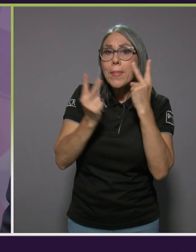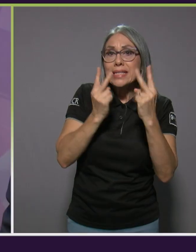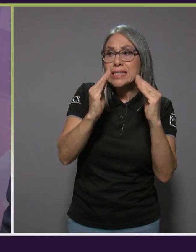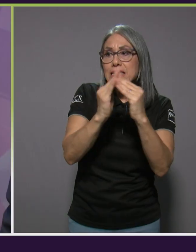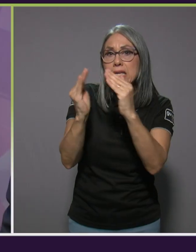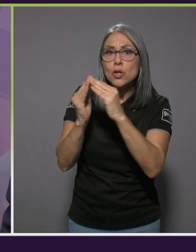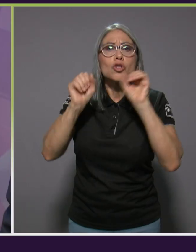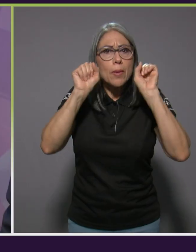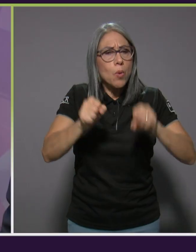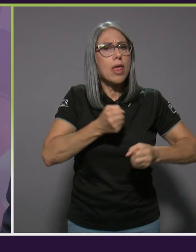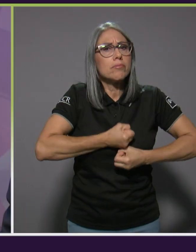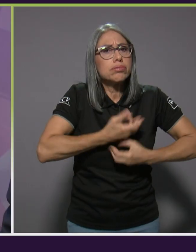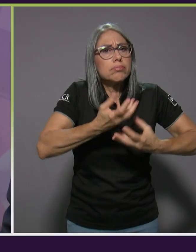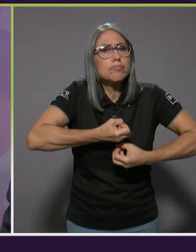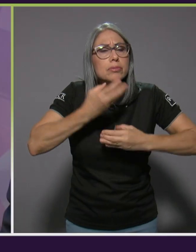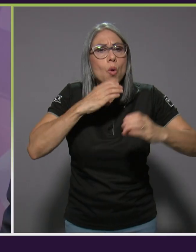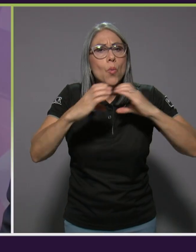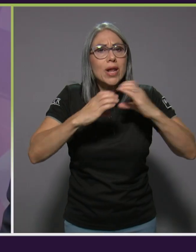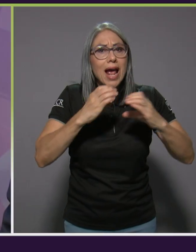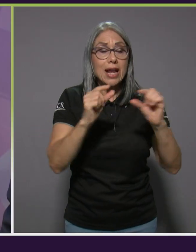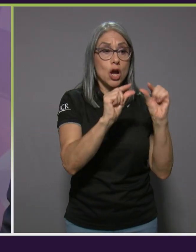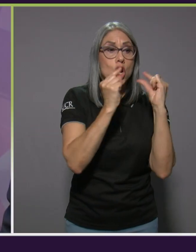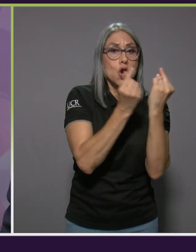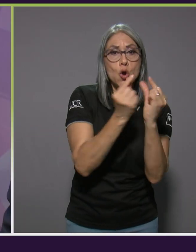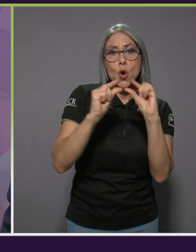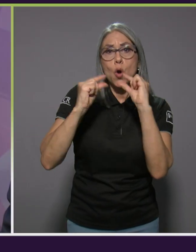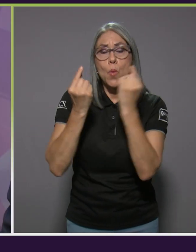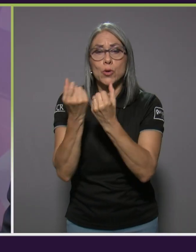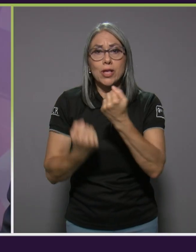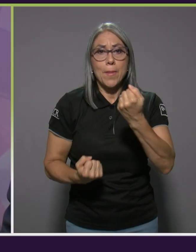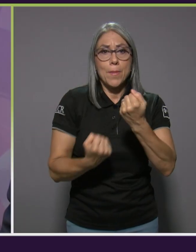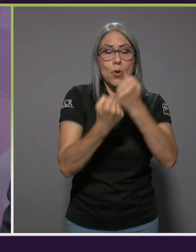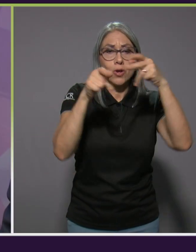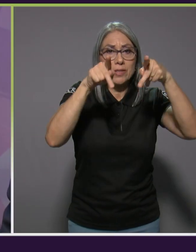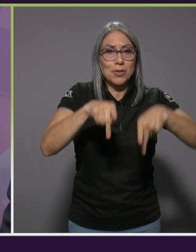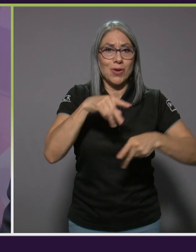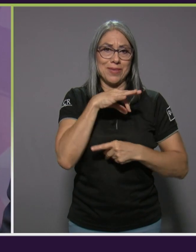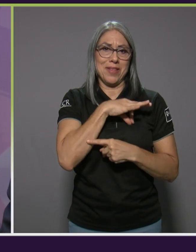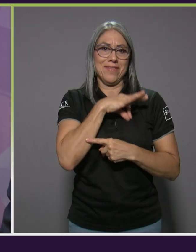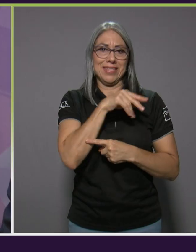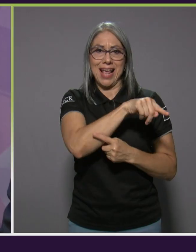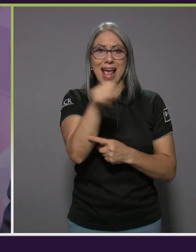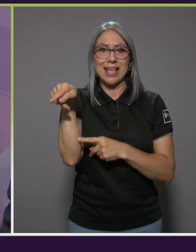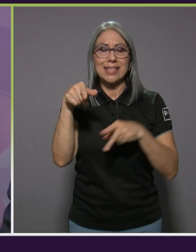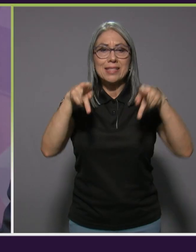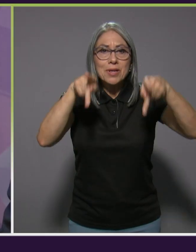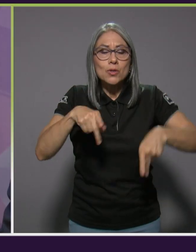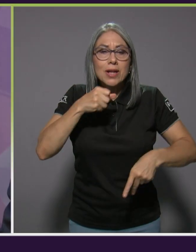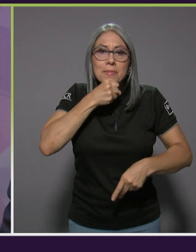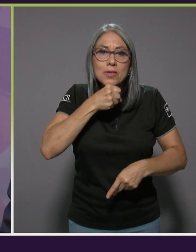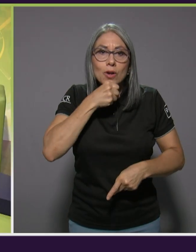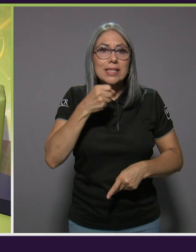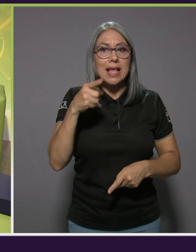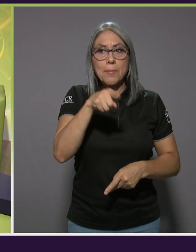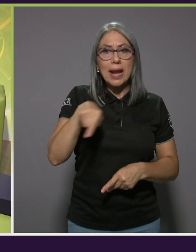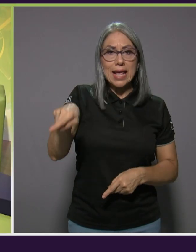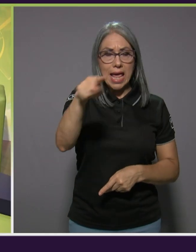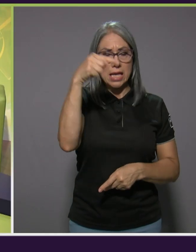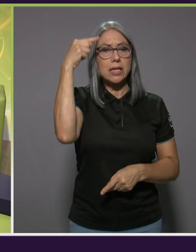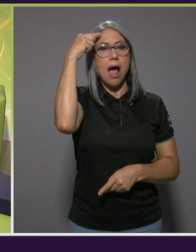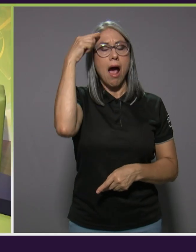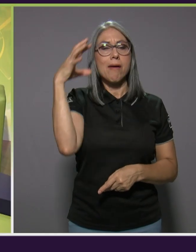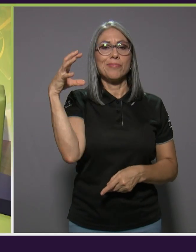que hayan grupos y redes de apoyo a nivel local que les puedan favorecer a las personas mayores para hacer esta conciencia. Y es importante